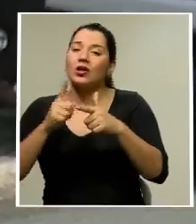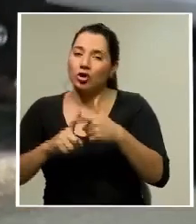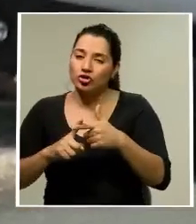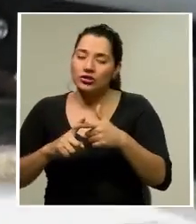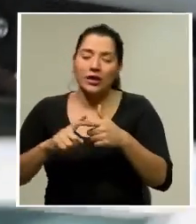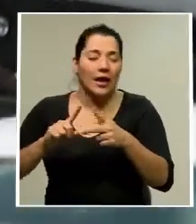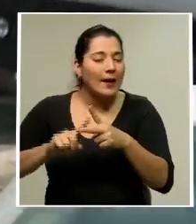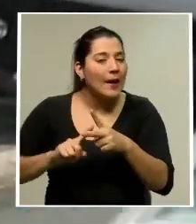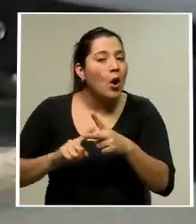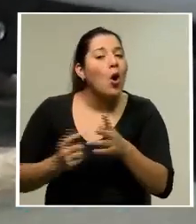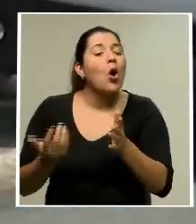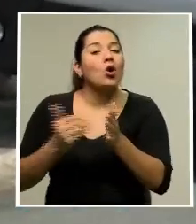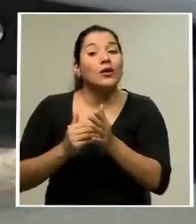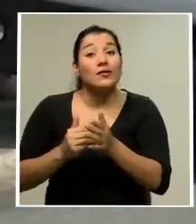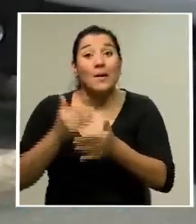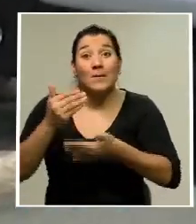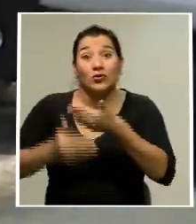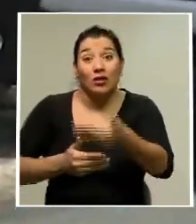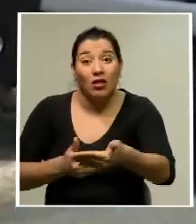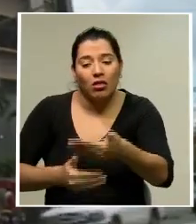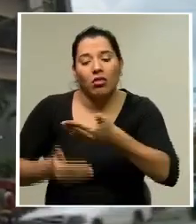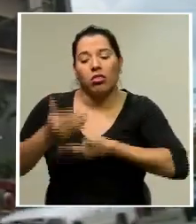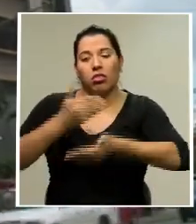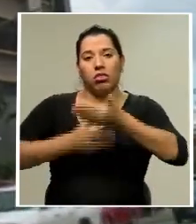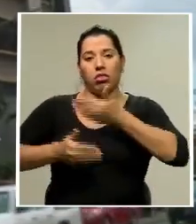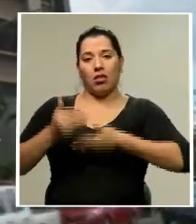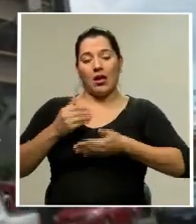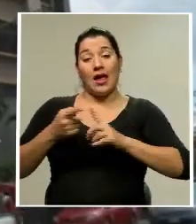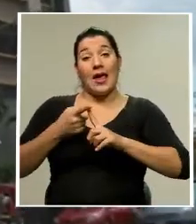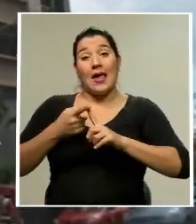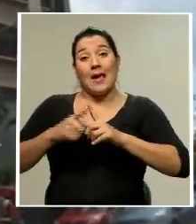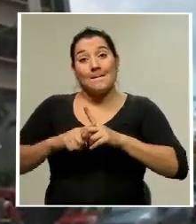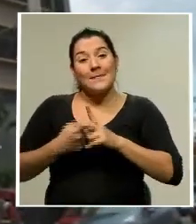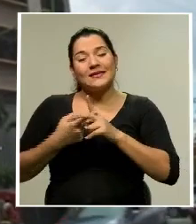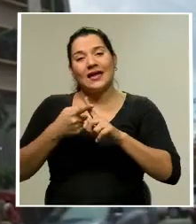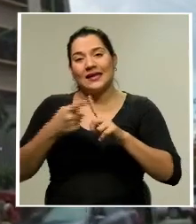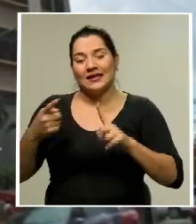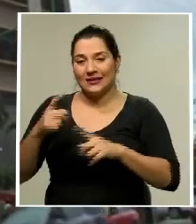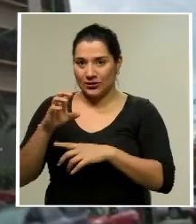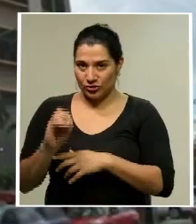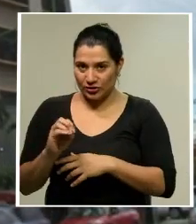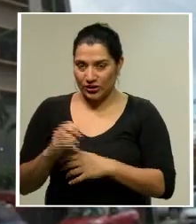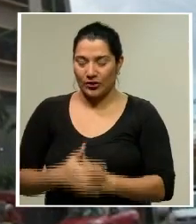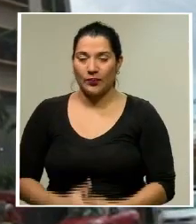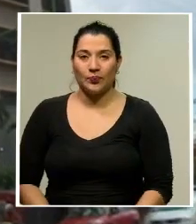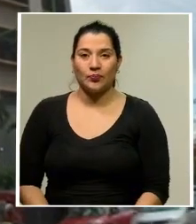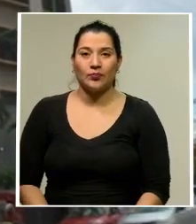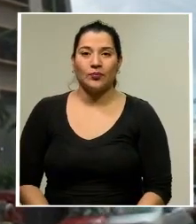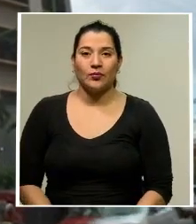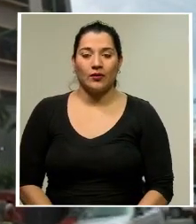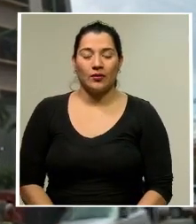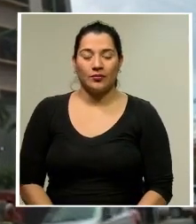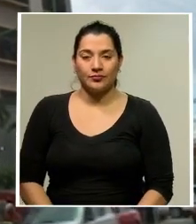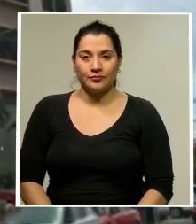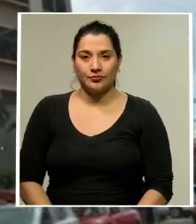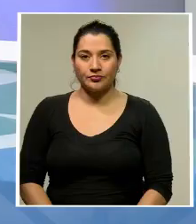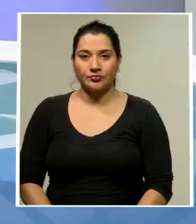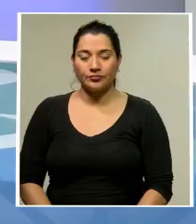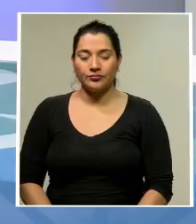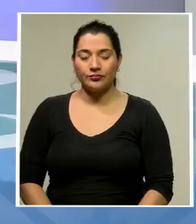de supuesta malversación de fondos mediante proyectos de obra pública a través de las empresas privadas y el Consejo Nacional de